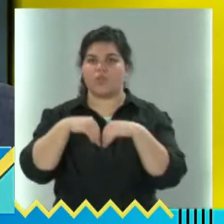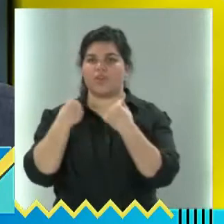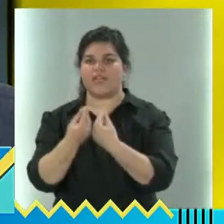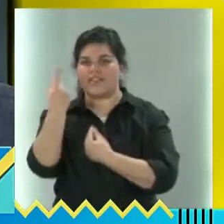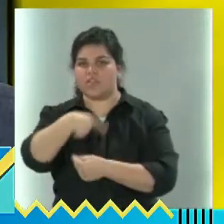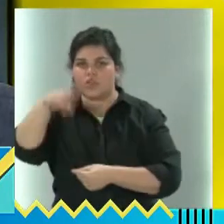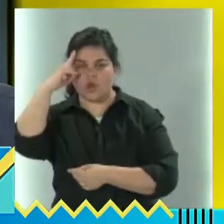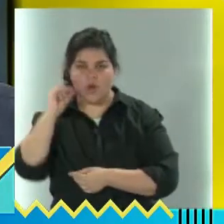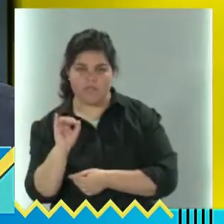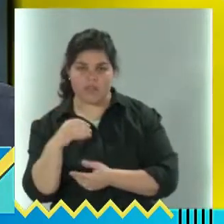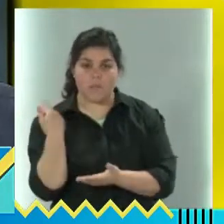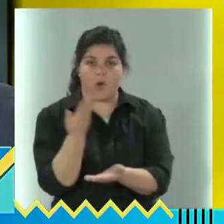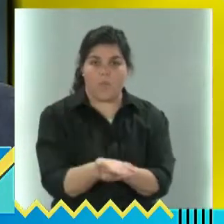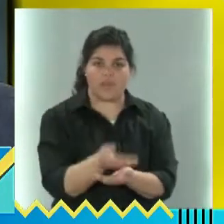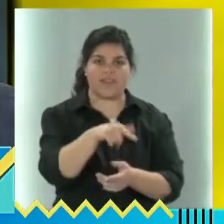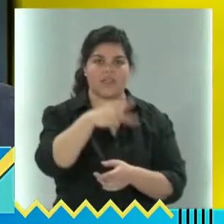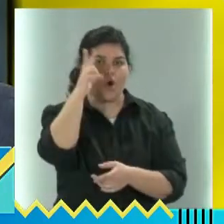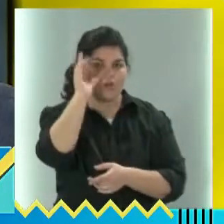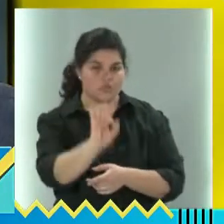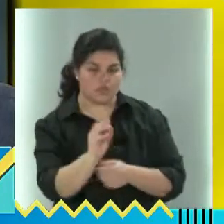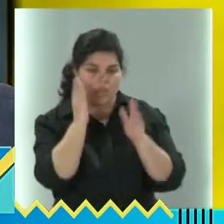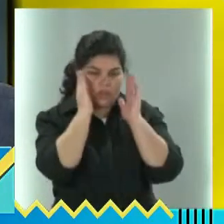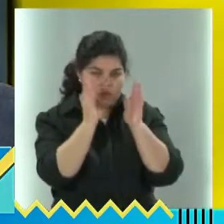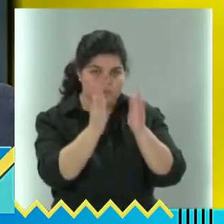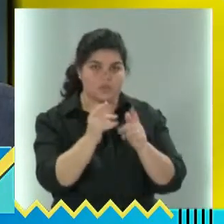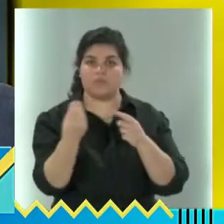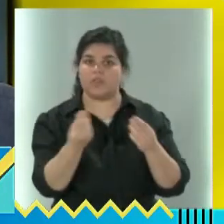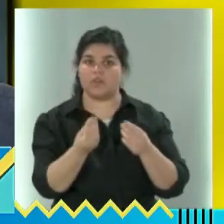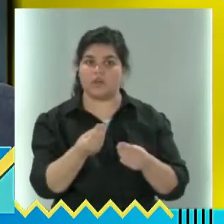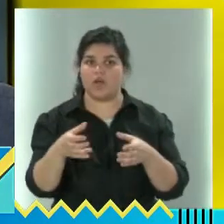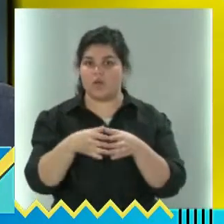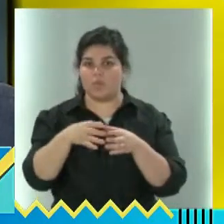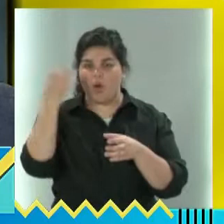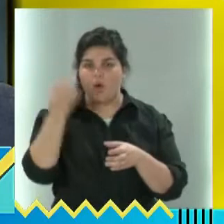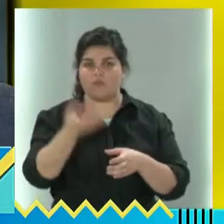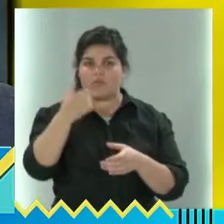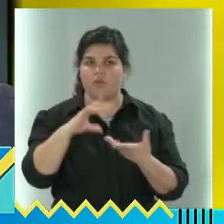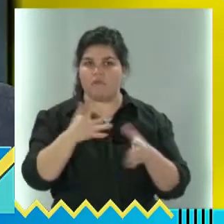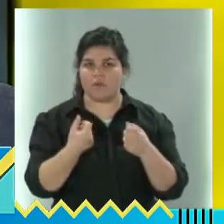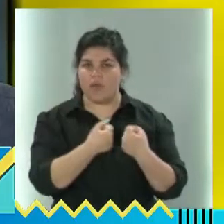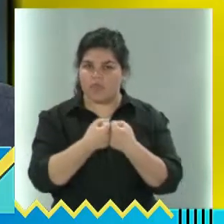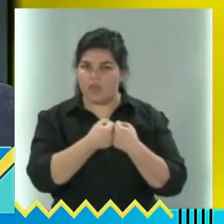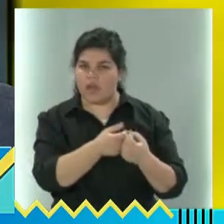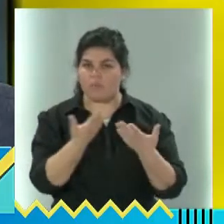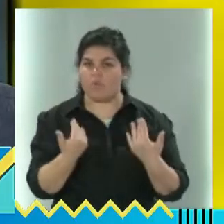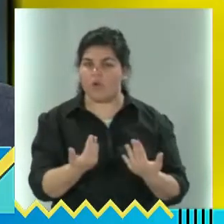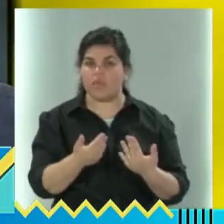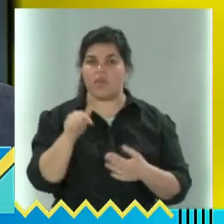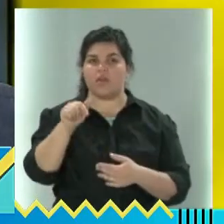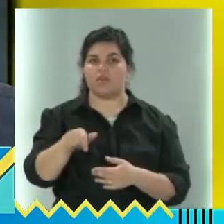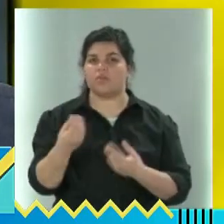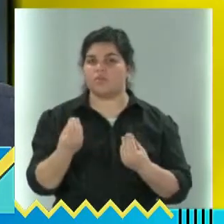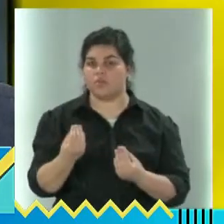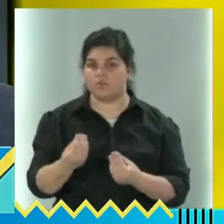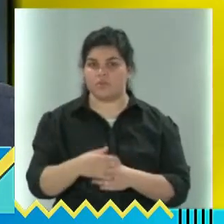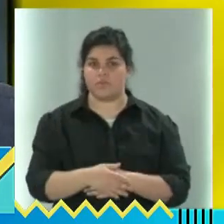de alguna manera para que el oficialismo tomara como parte de la negociación, porque esto ha sido también una materia de estilo. El oficialismo ha